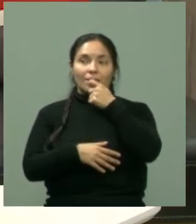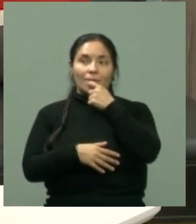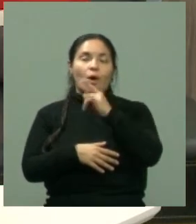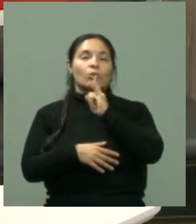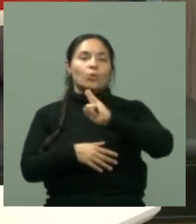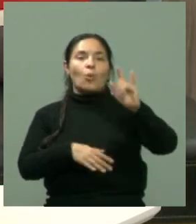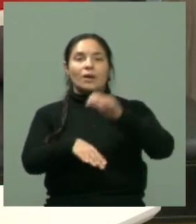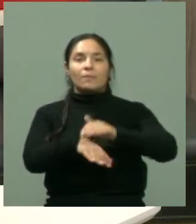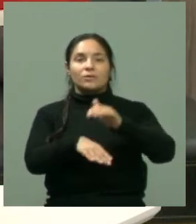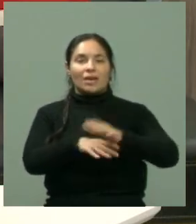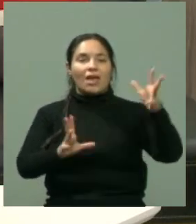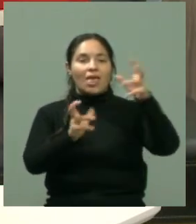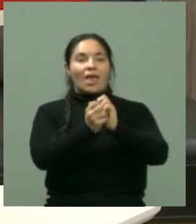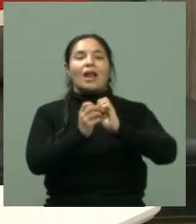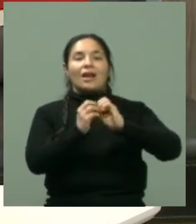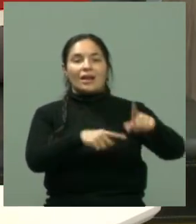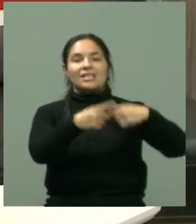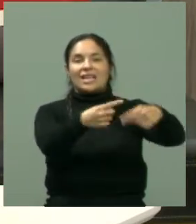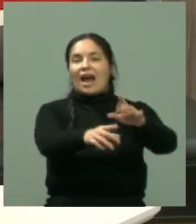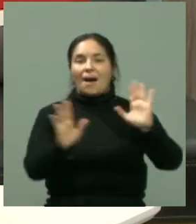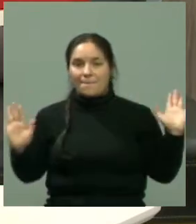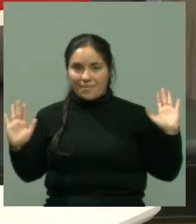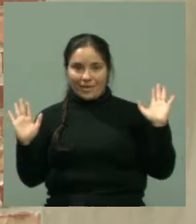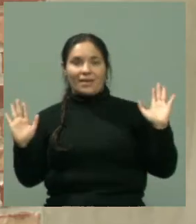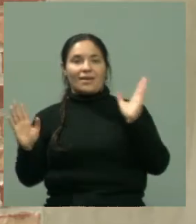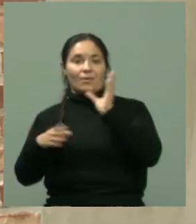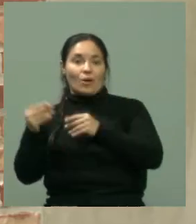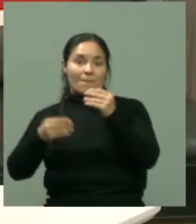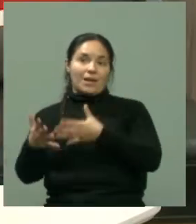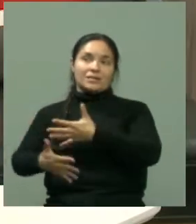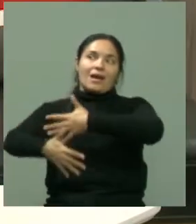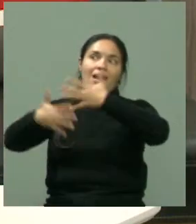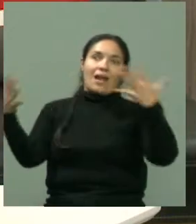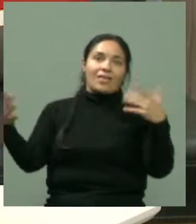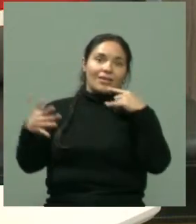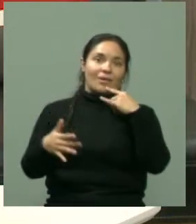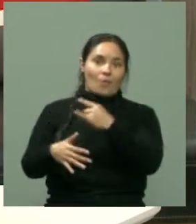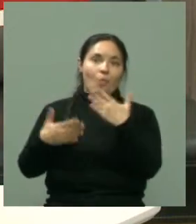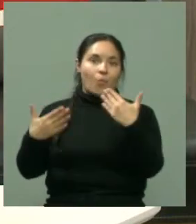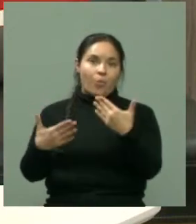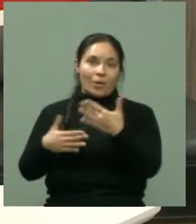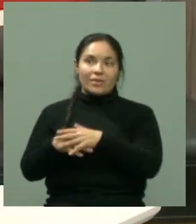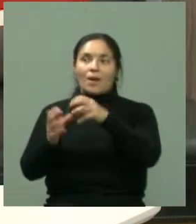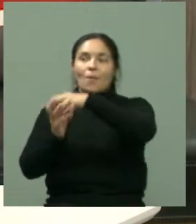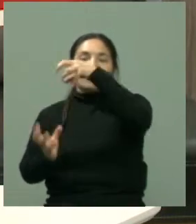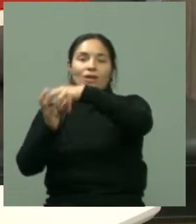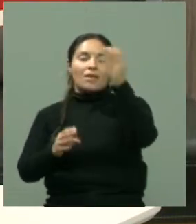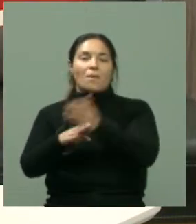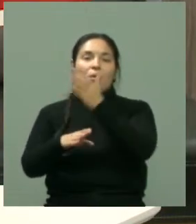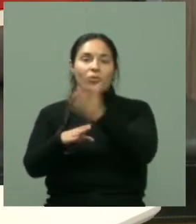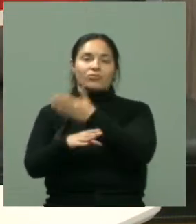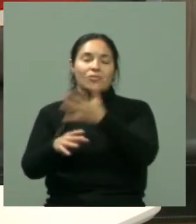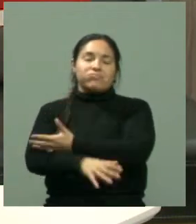dice reciclame. Sí. Y es como, bueno, sos una empresa multinacional, vos, productora de no sé cuántas botellas de plástico al